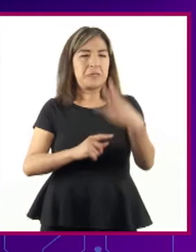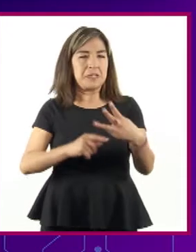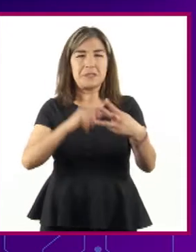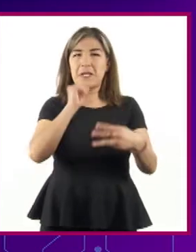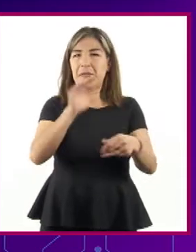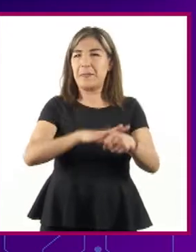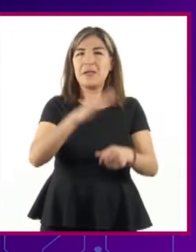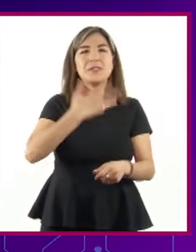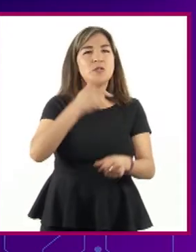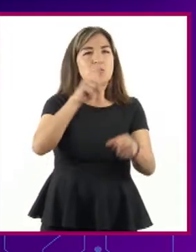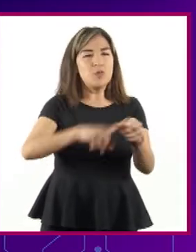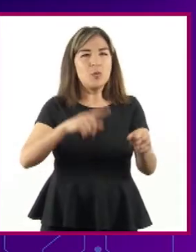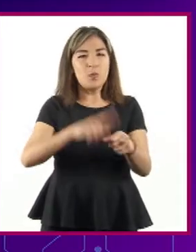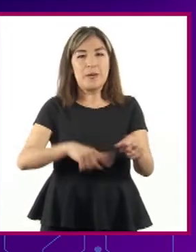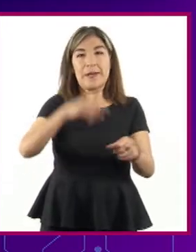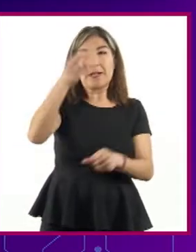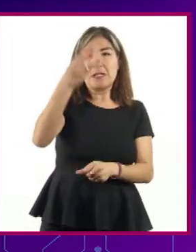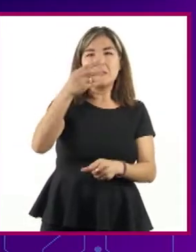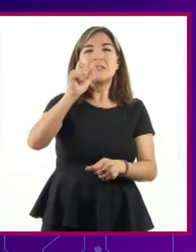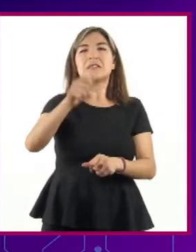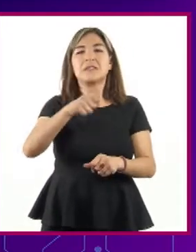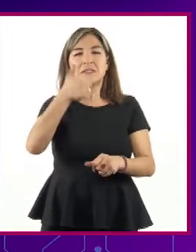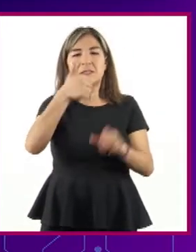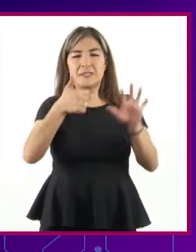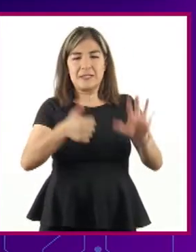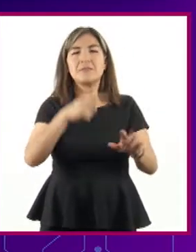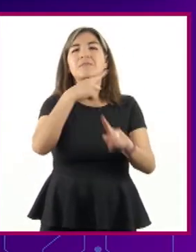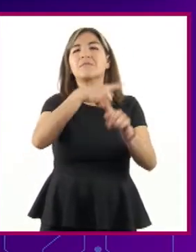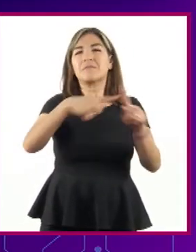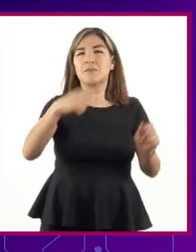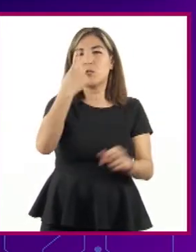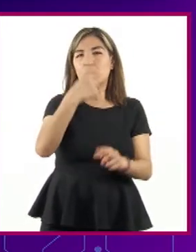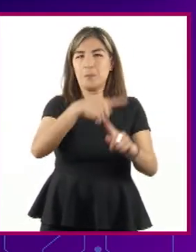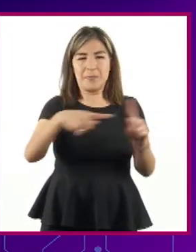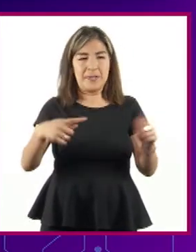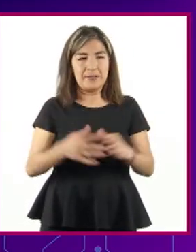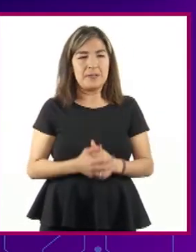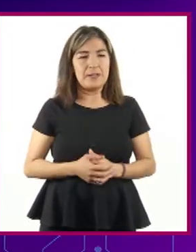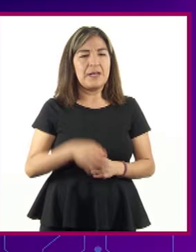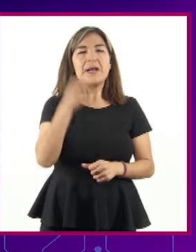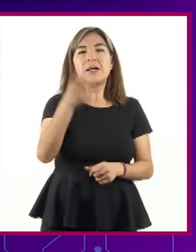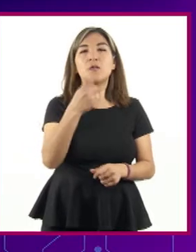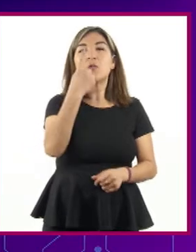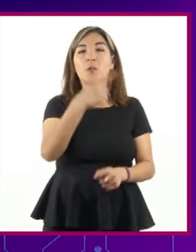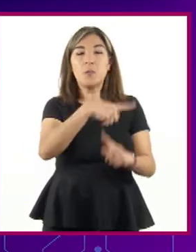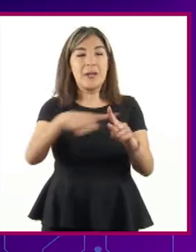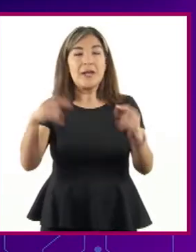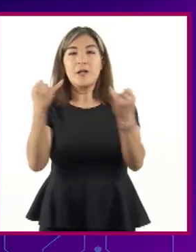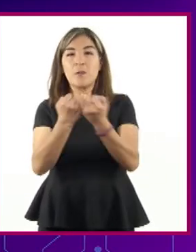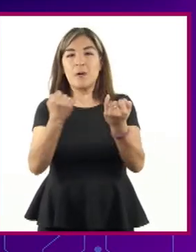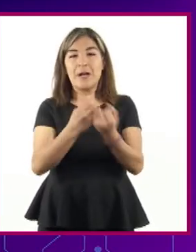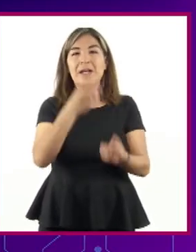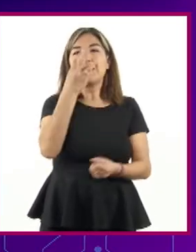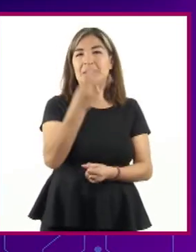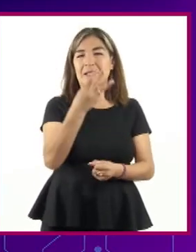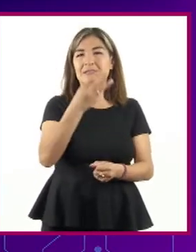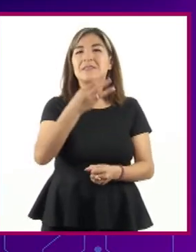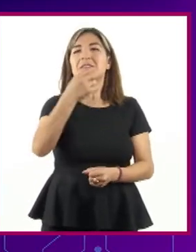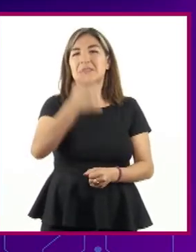cual indica que 3 sextos equivalen a un medio de vara. Siendo entonces que un medio es igual a 3